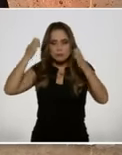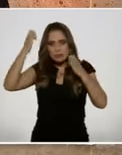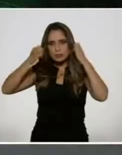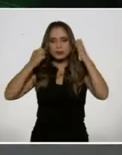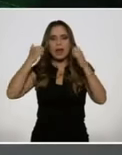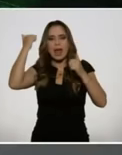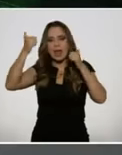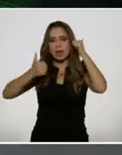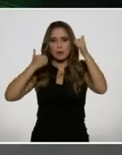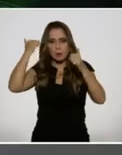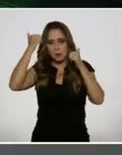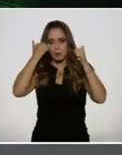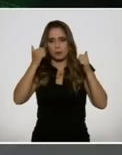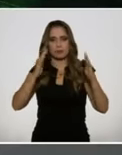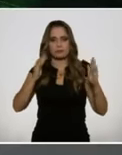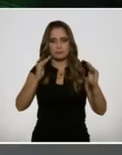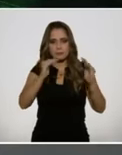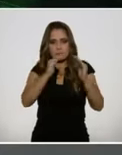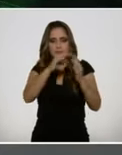piezas arqueológicas que